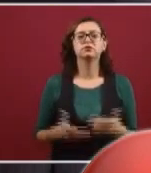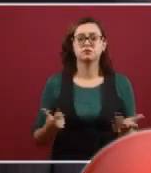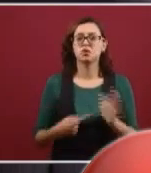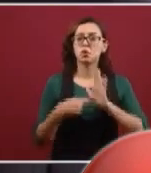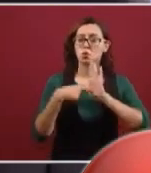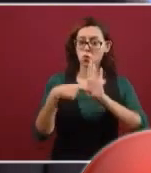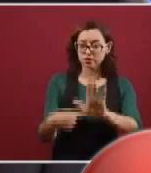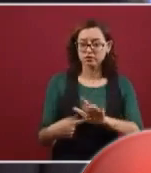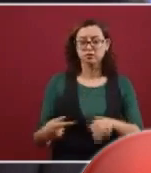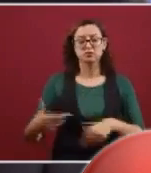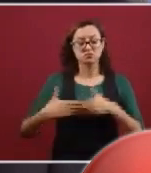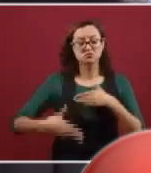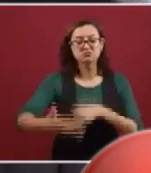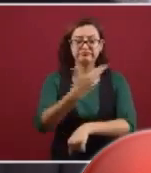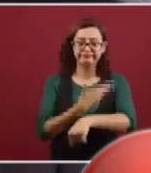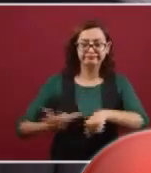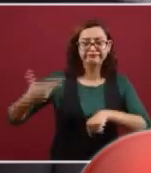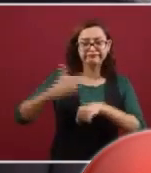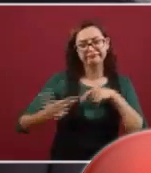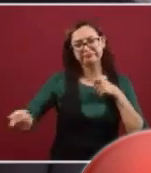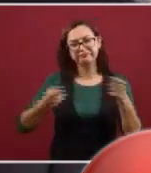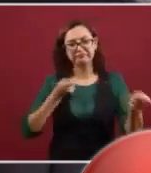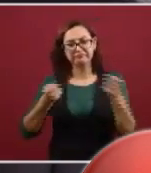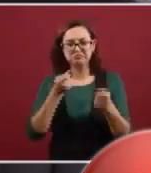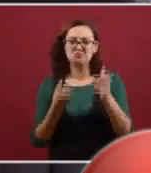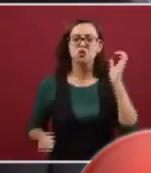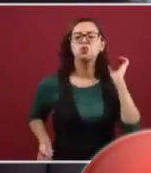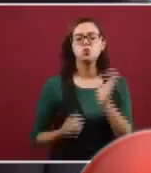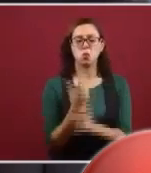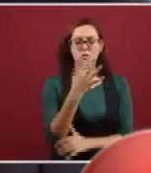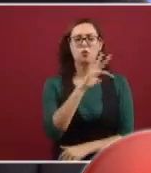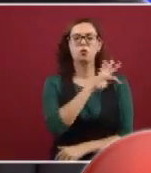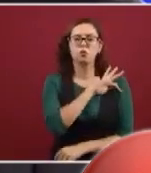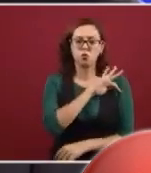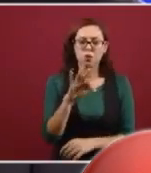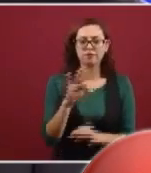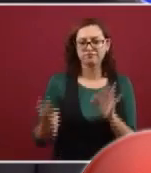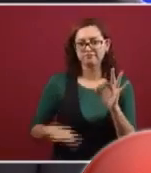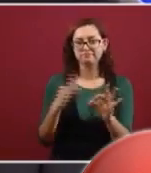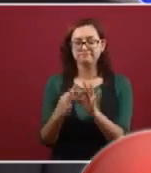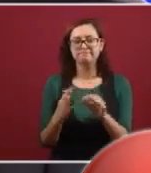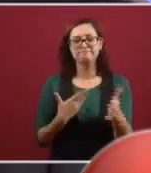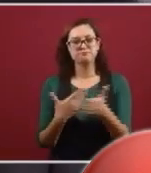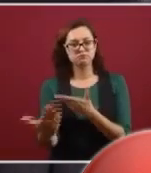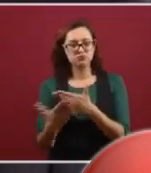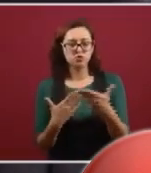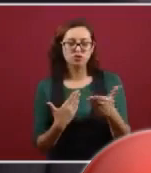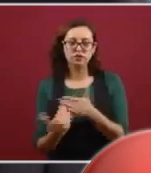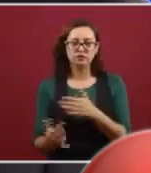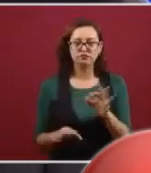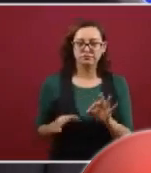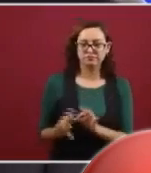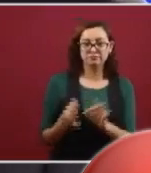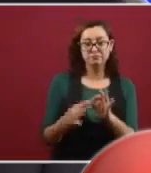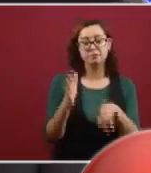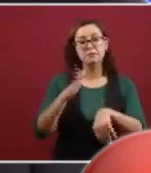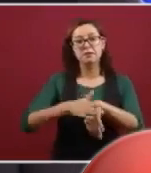gestión basado en la innovación, la eficiencia y, sobre todo, sin